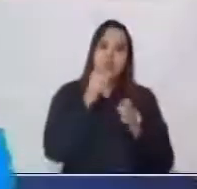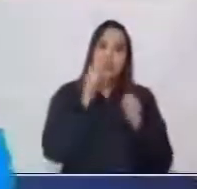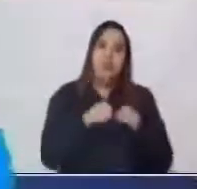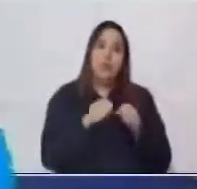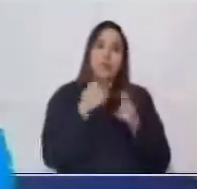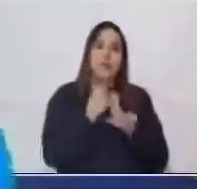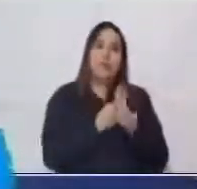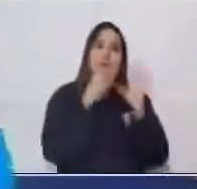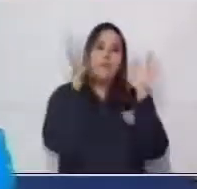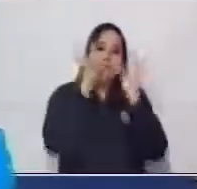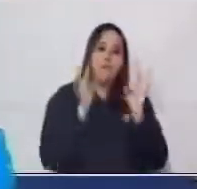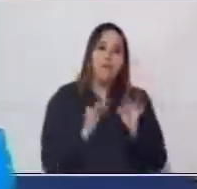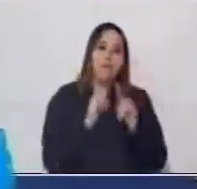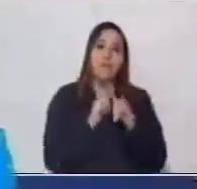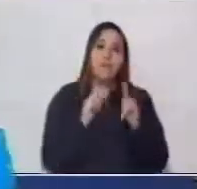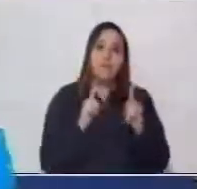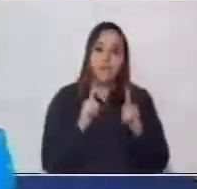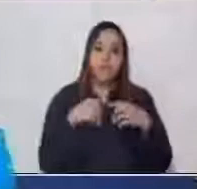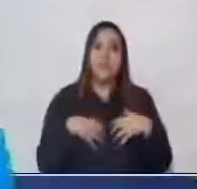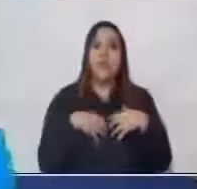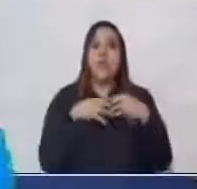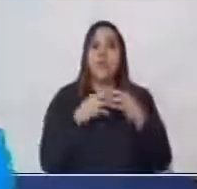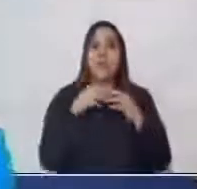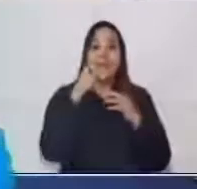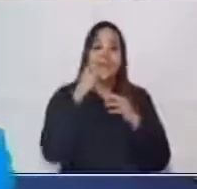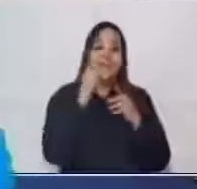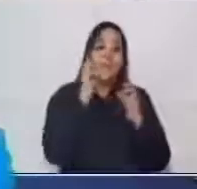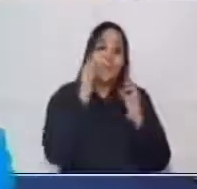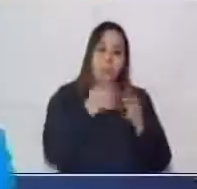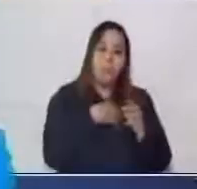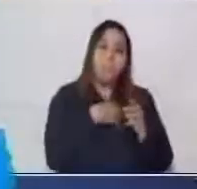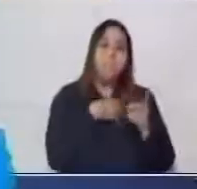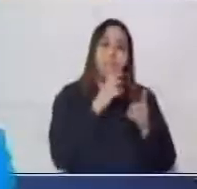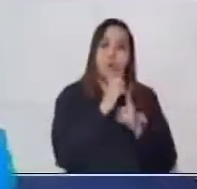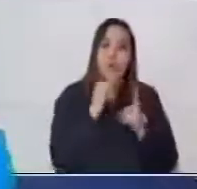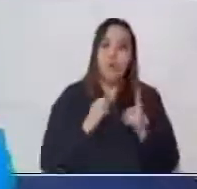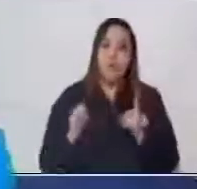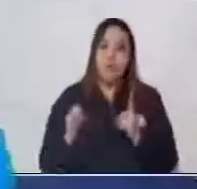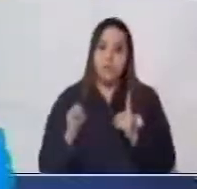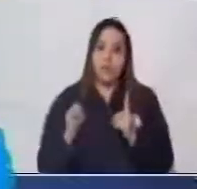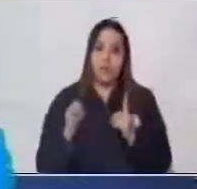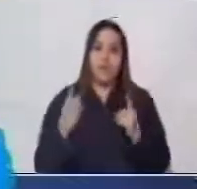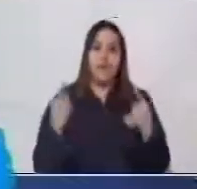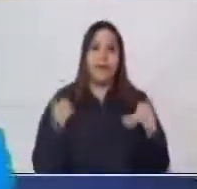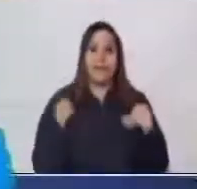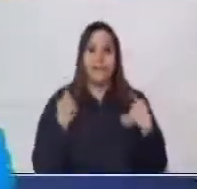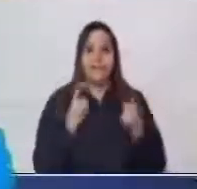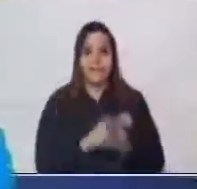manera imaginaria, cuando estás redactando tu texto. Pero sí hay algunas